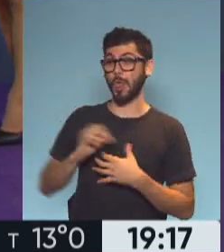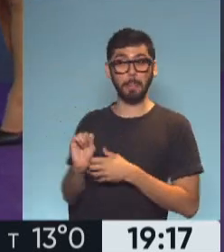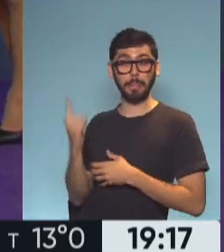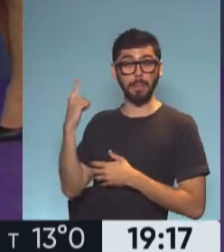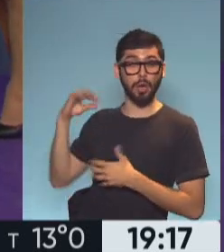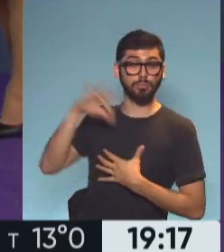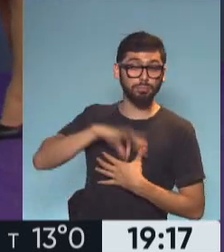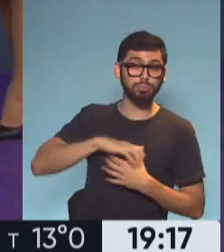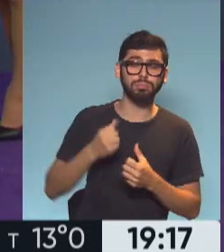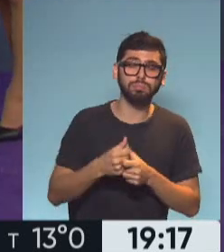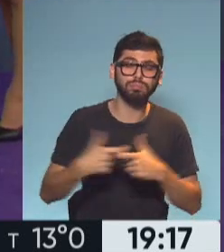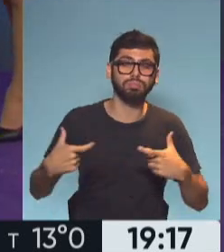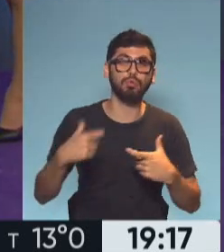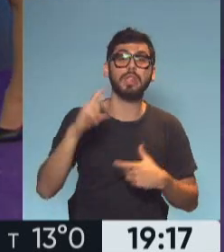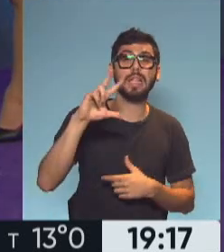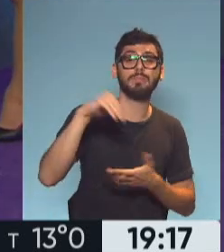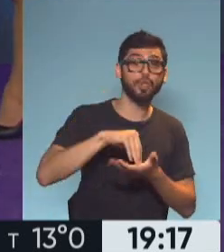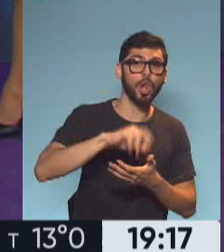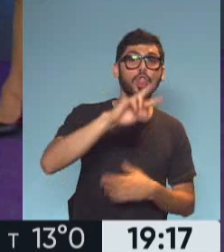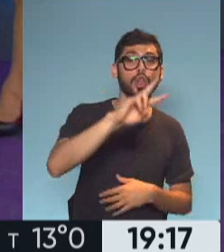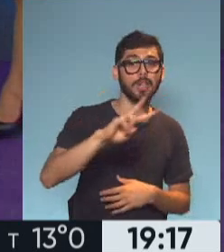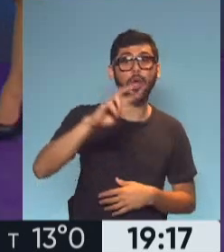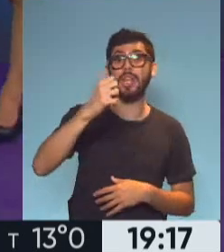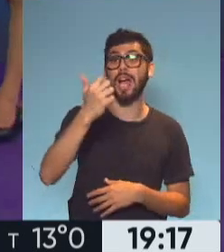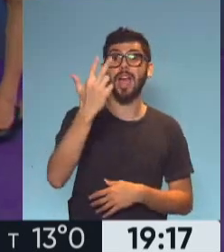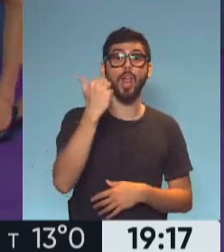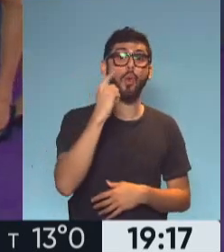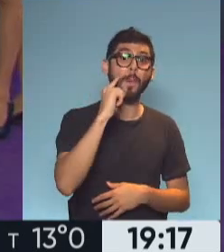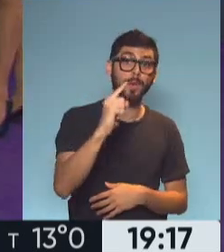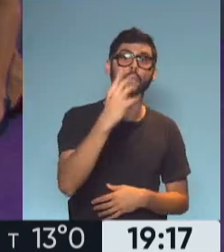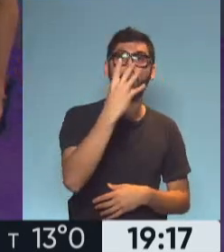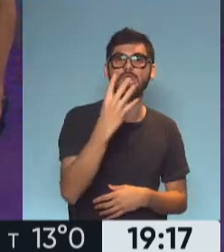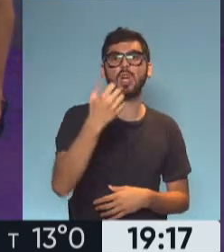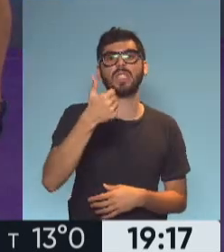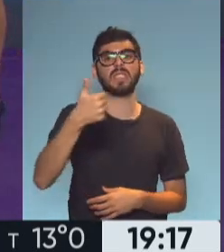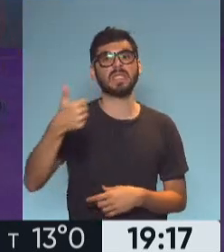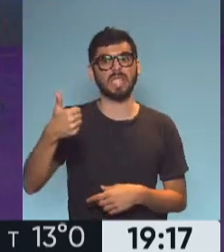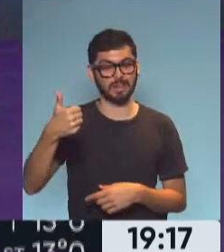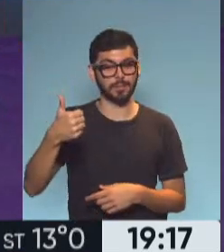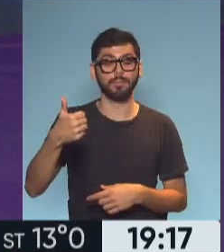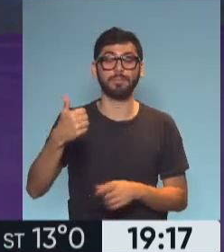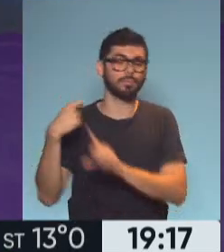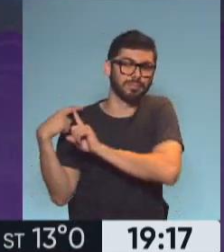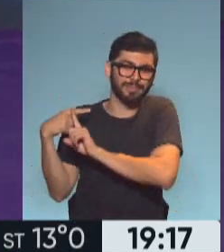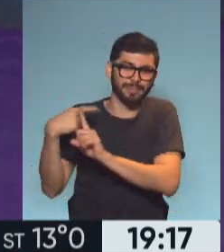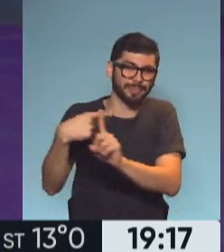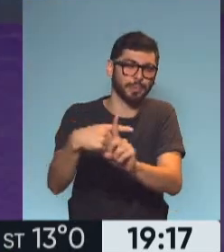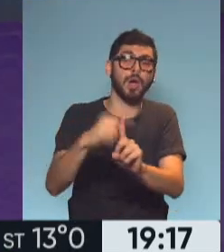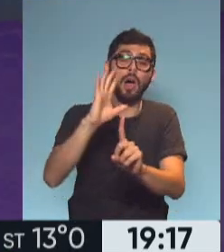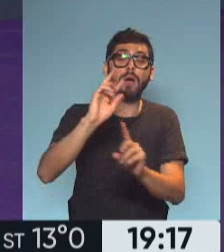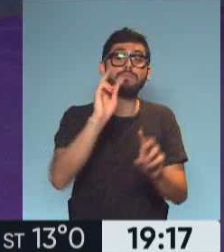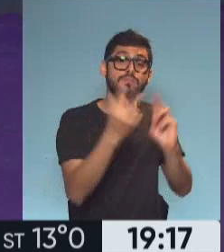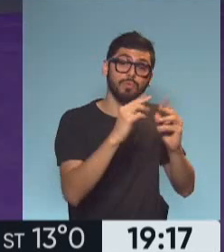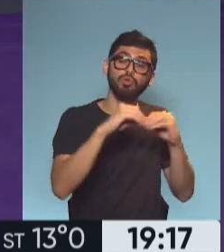presentado ya son 3 millones 269 mil 466 y hablando de los fallecidos